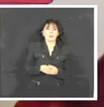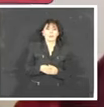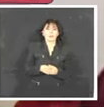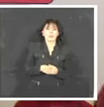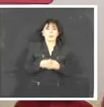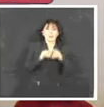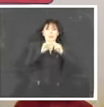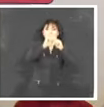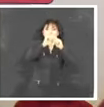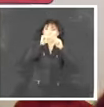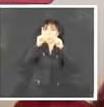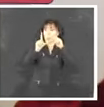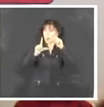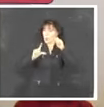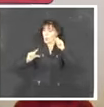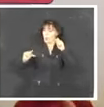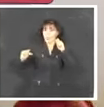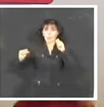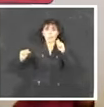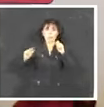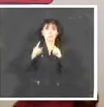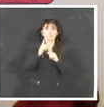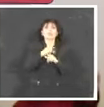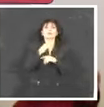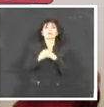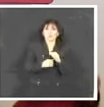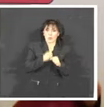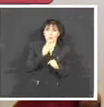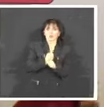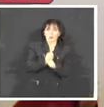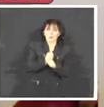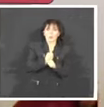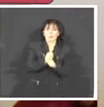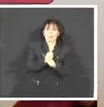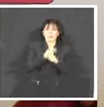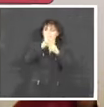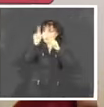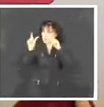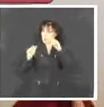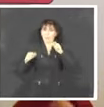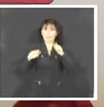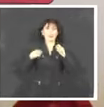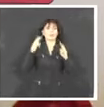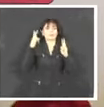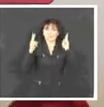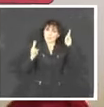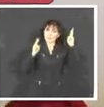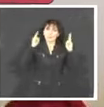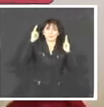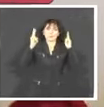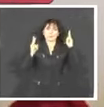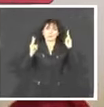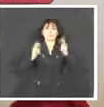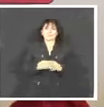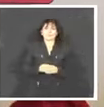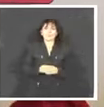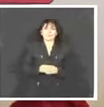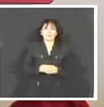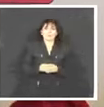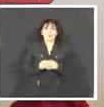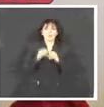prácticamente desde hace un año el país. Y en